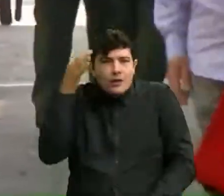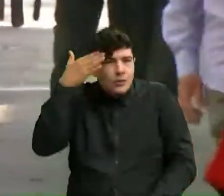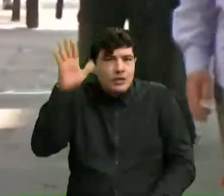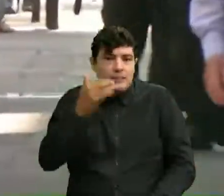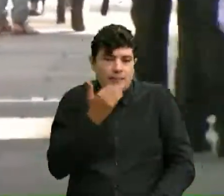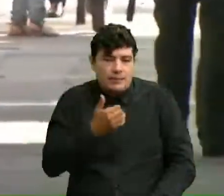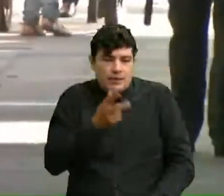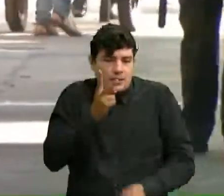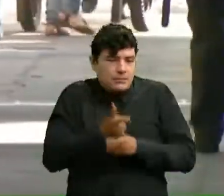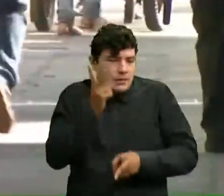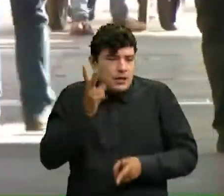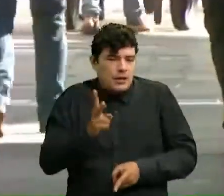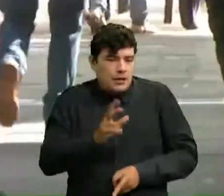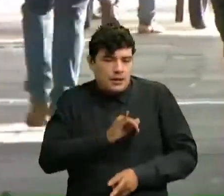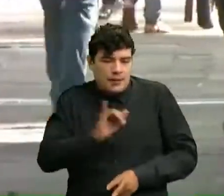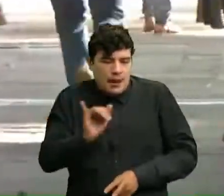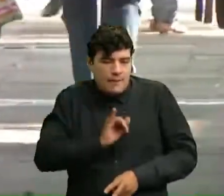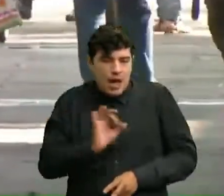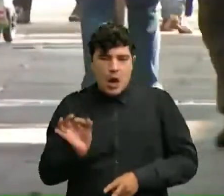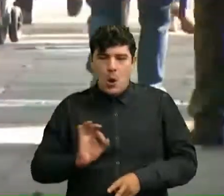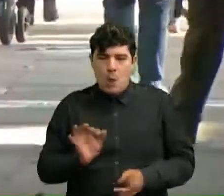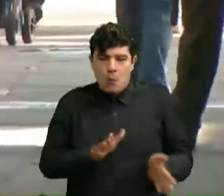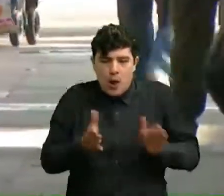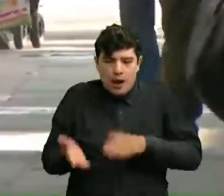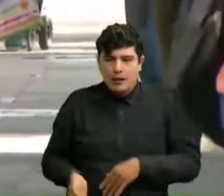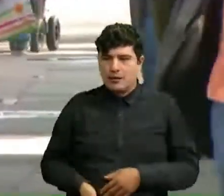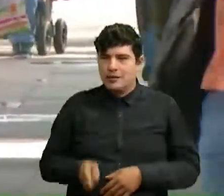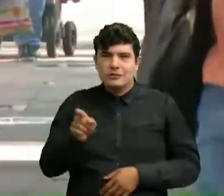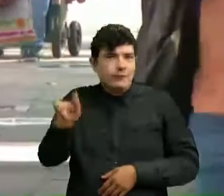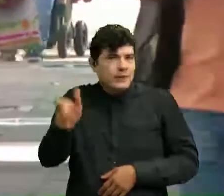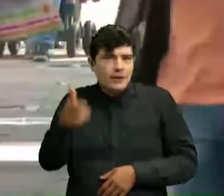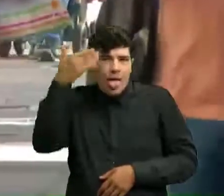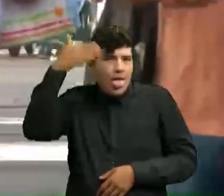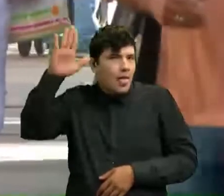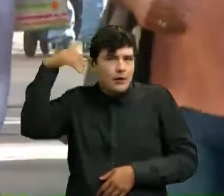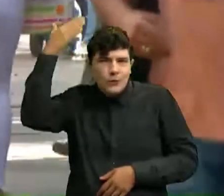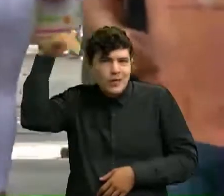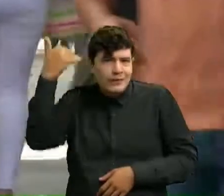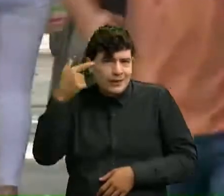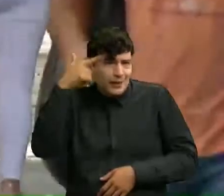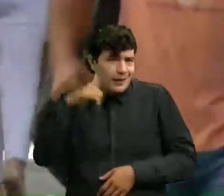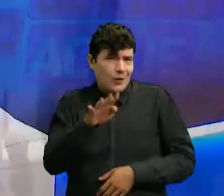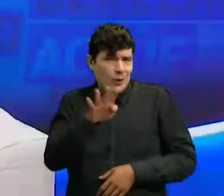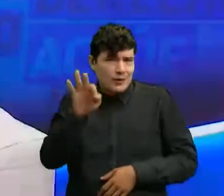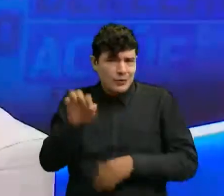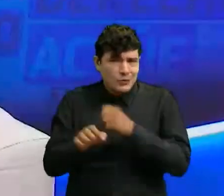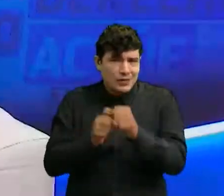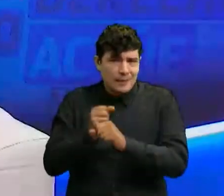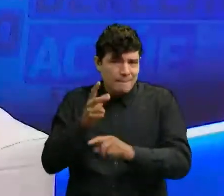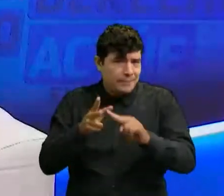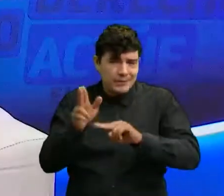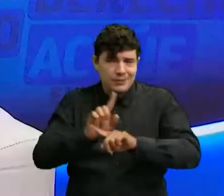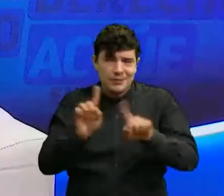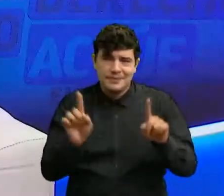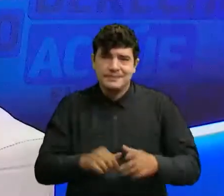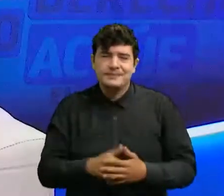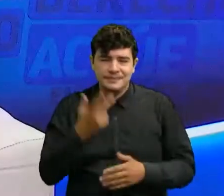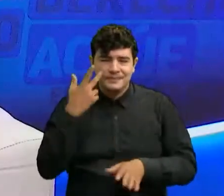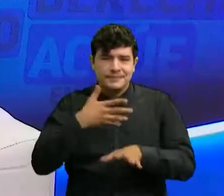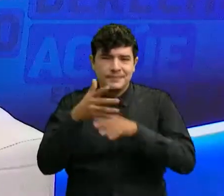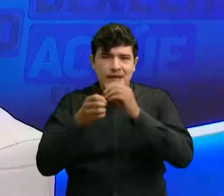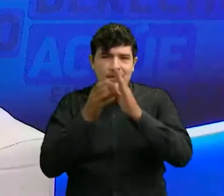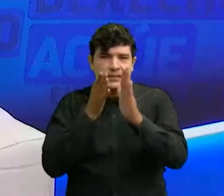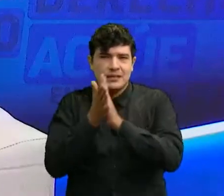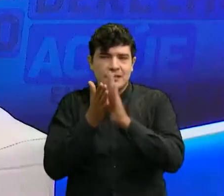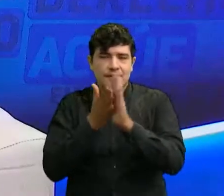insisto, o la muerte y no dejar una prestación causada. Muy bien, vamos con más mensajes que hasta ahora nos llegan a